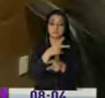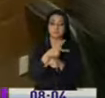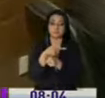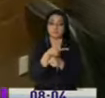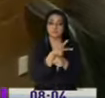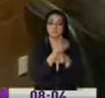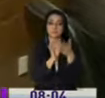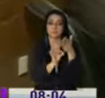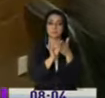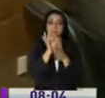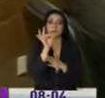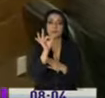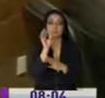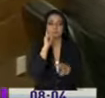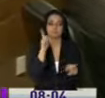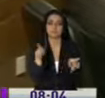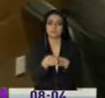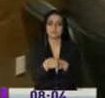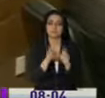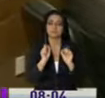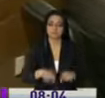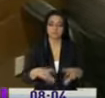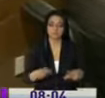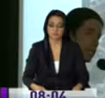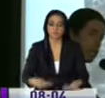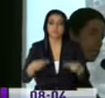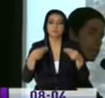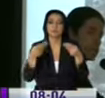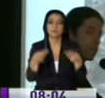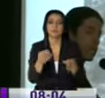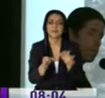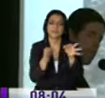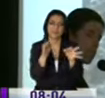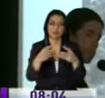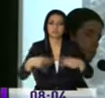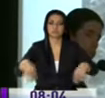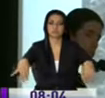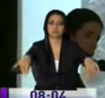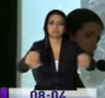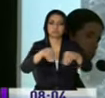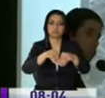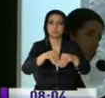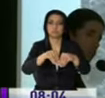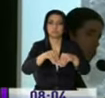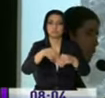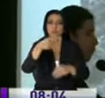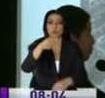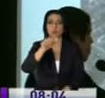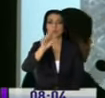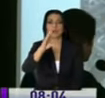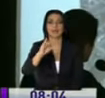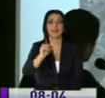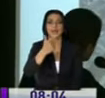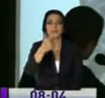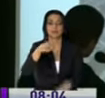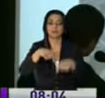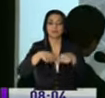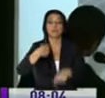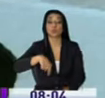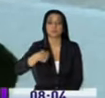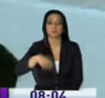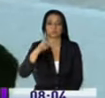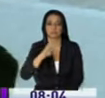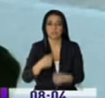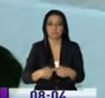la resolución que permite realizar la donación de un predio ubicado en el sector de San Francisco de Huarcay, parroquia Quitumbe, al sur de Quito,